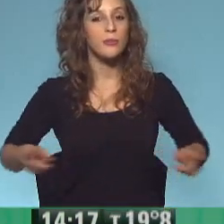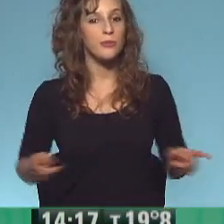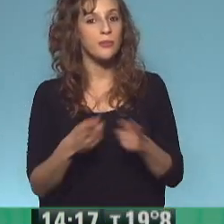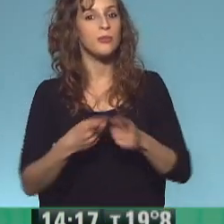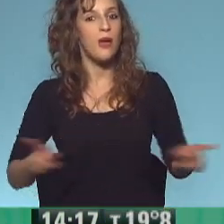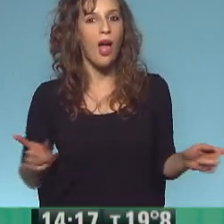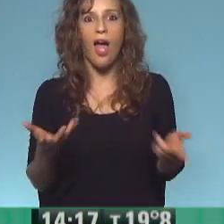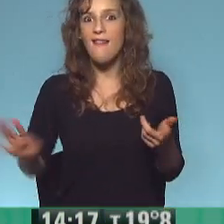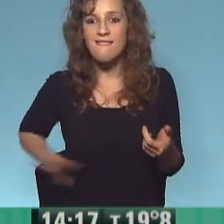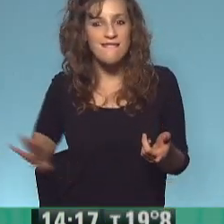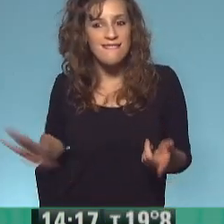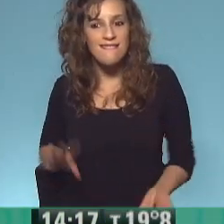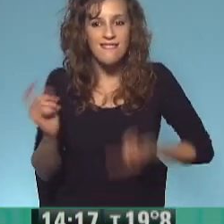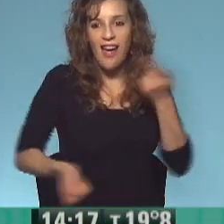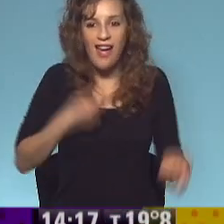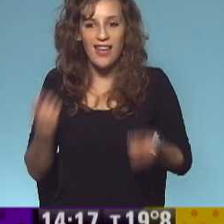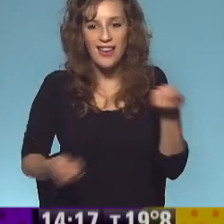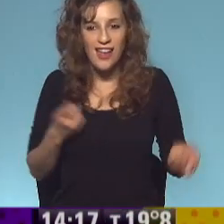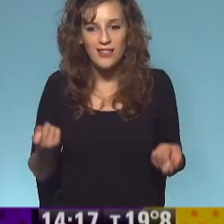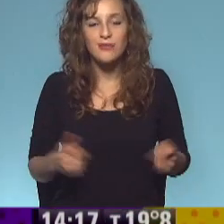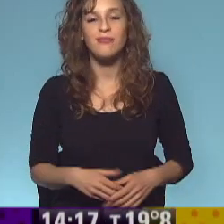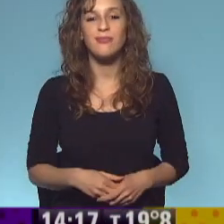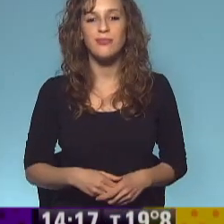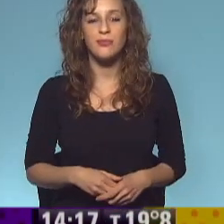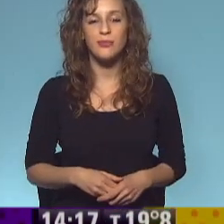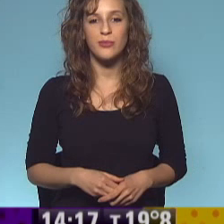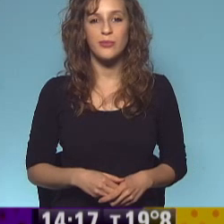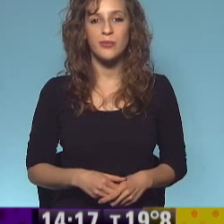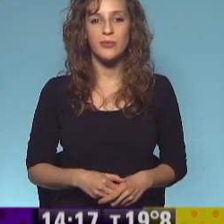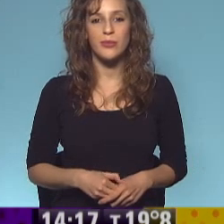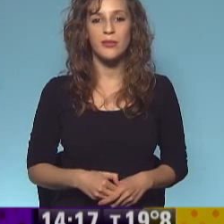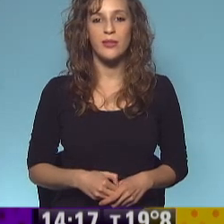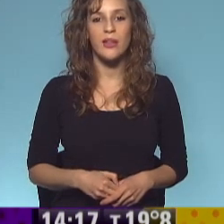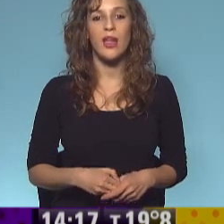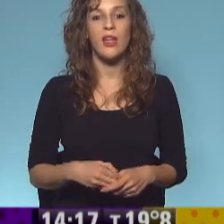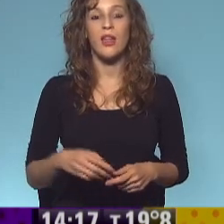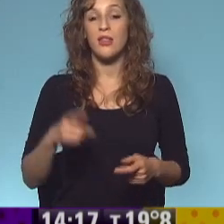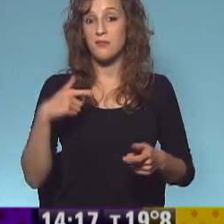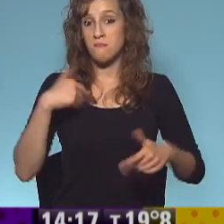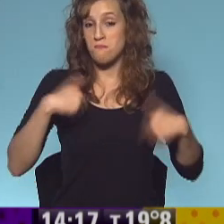¡Qué ganas de mover el cuerpo con este ritmo! ¿Y si bailamos con las rodillas?